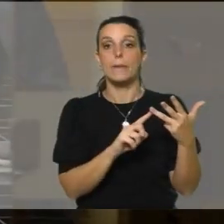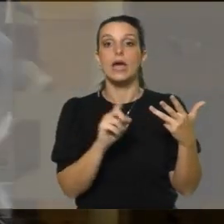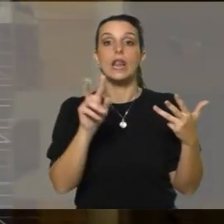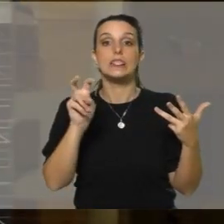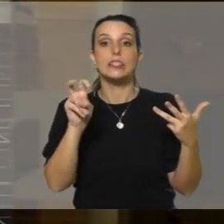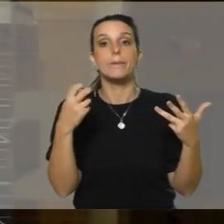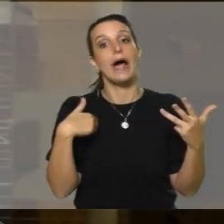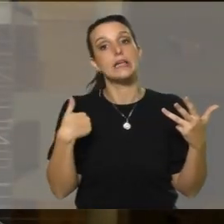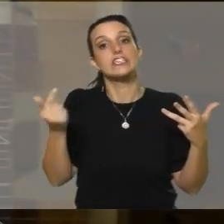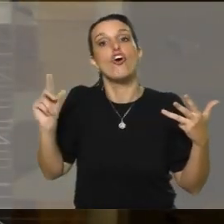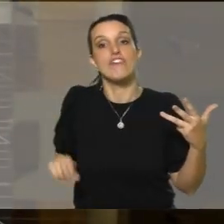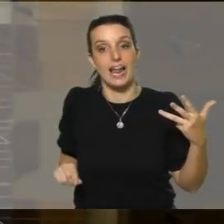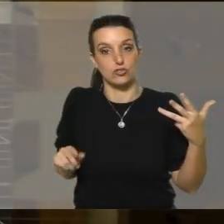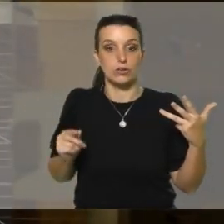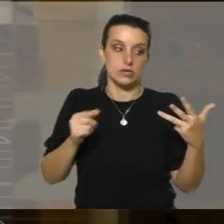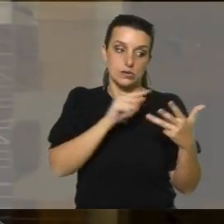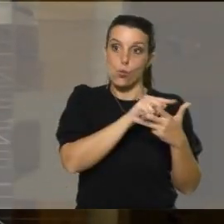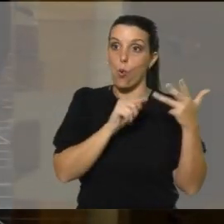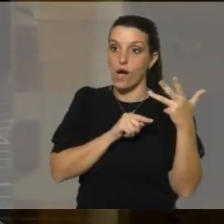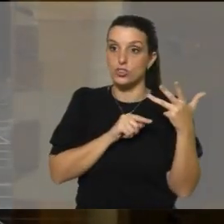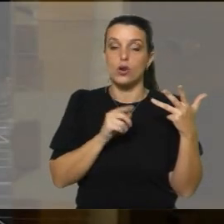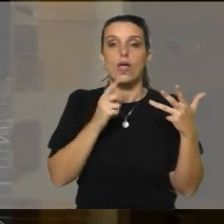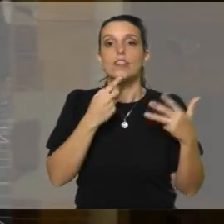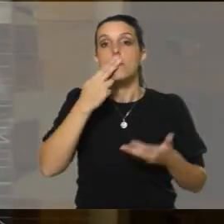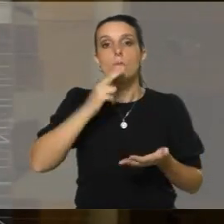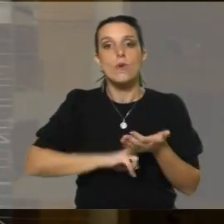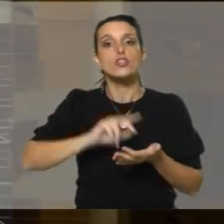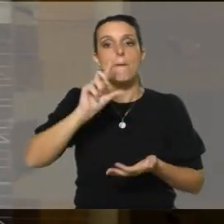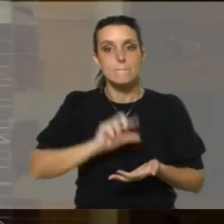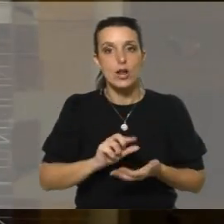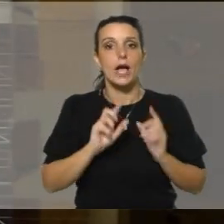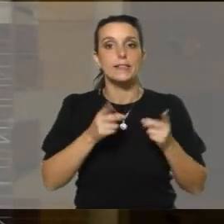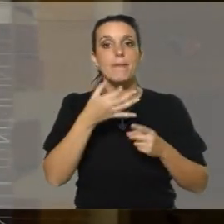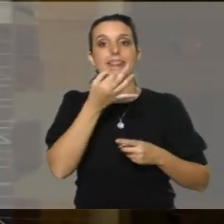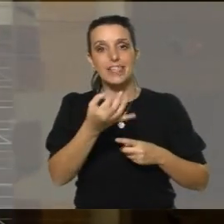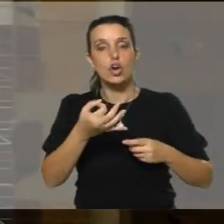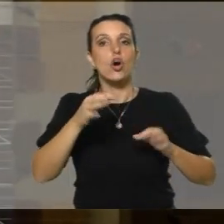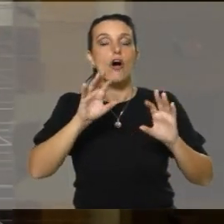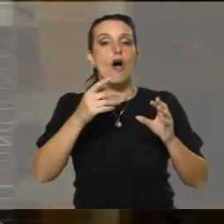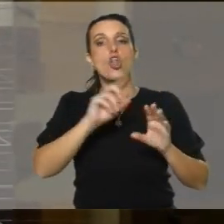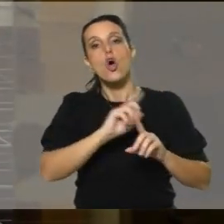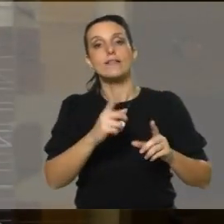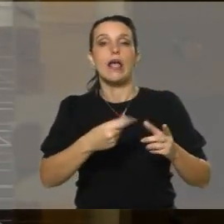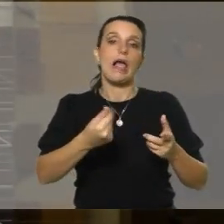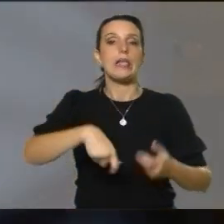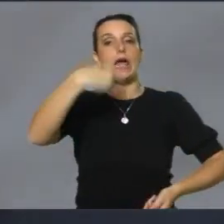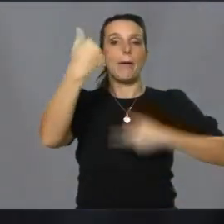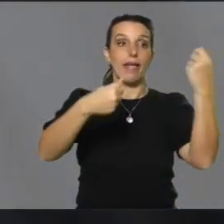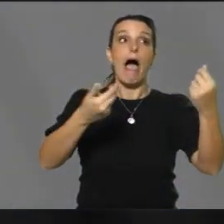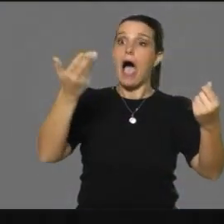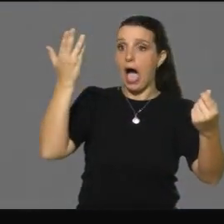la República Argentina dijo que se bajaron impuestos y además dijo la ministra se evitaron despilfarros como los que